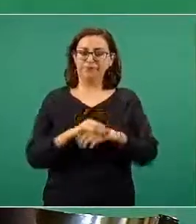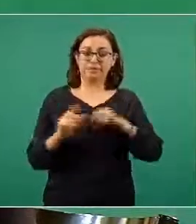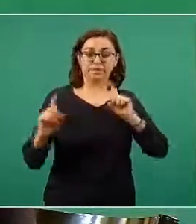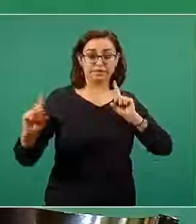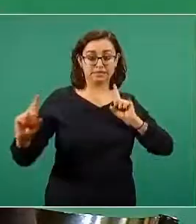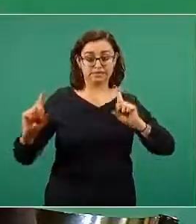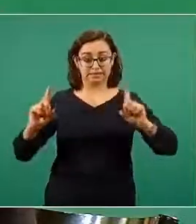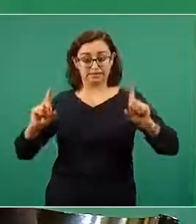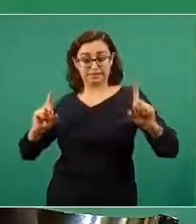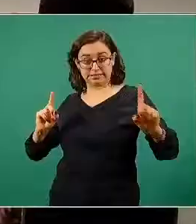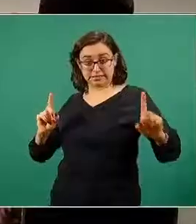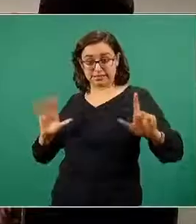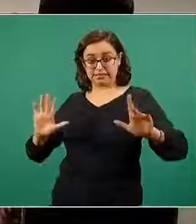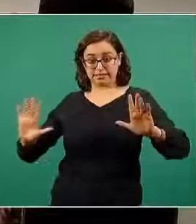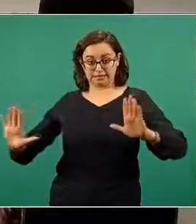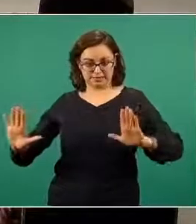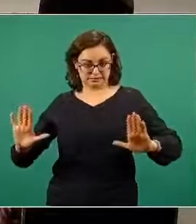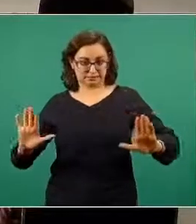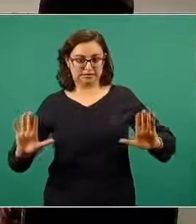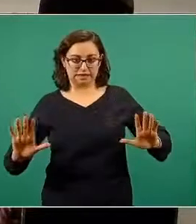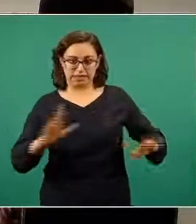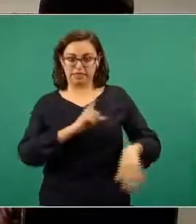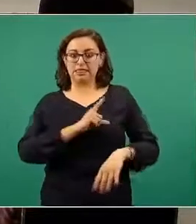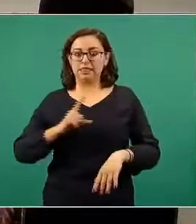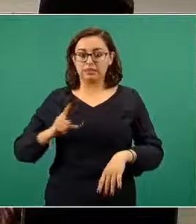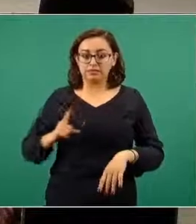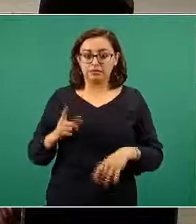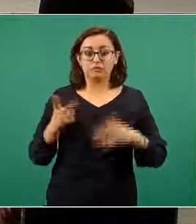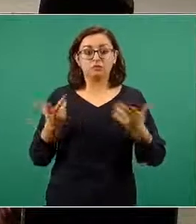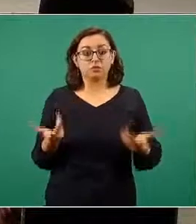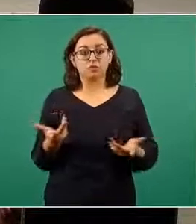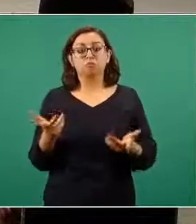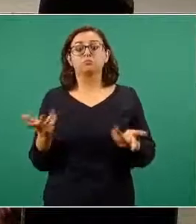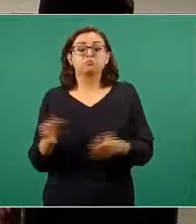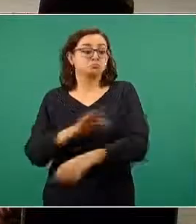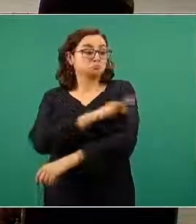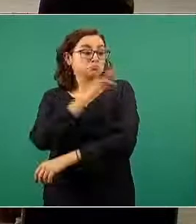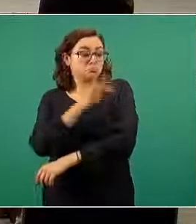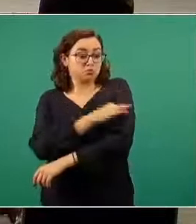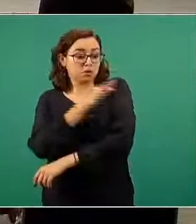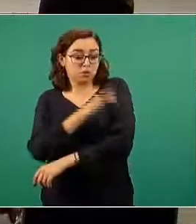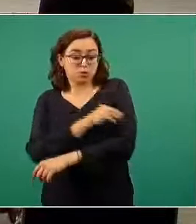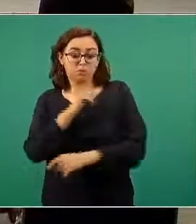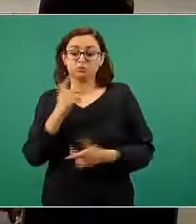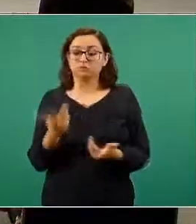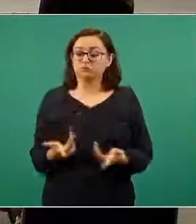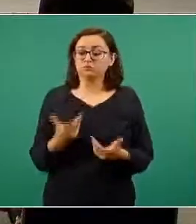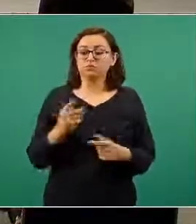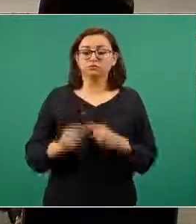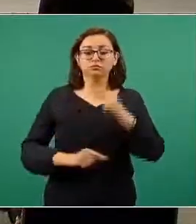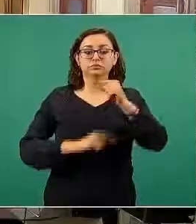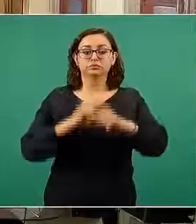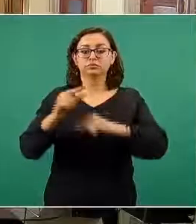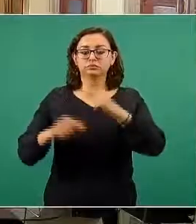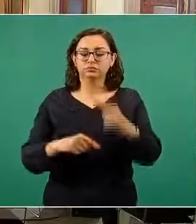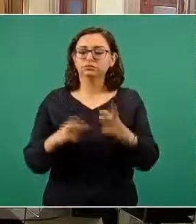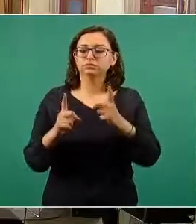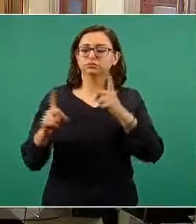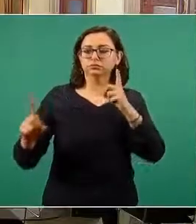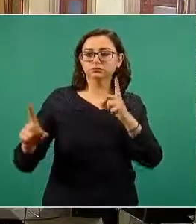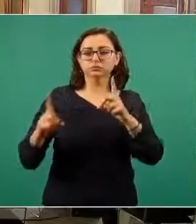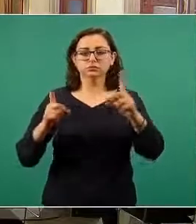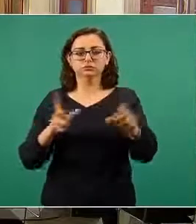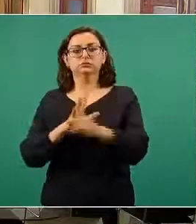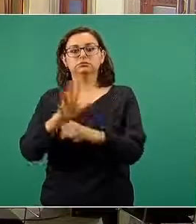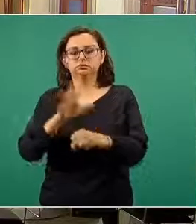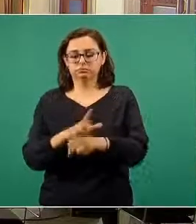distancia, que particularmente una vez que regresemos a la normalidad, ¿qué significa la sana distancia? Que cuando yo me